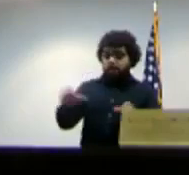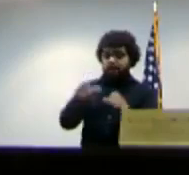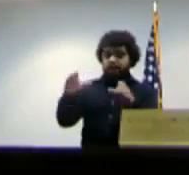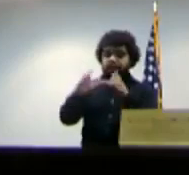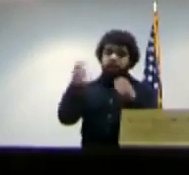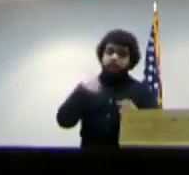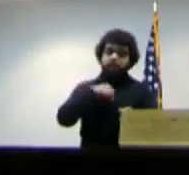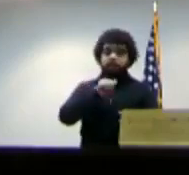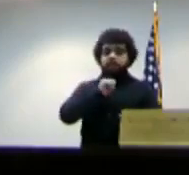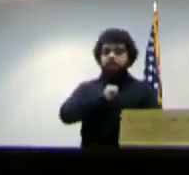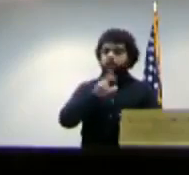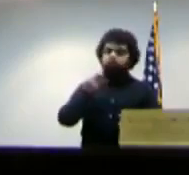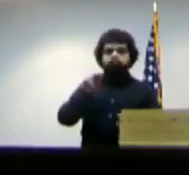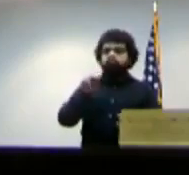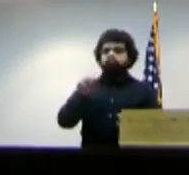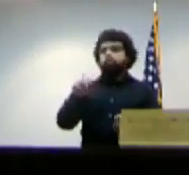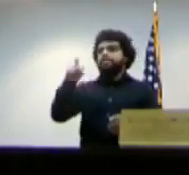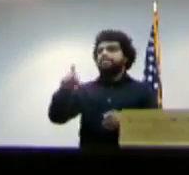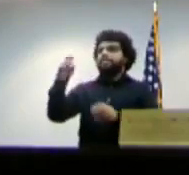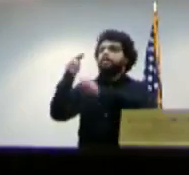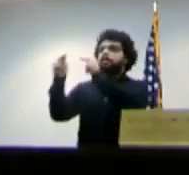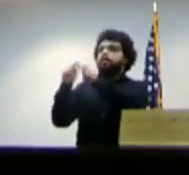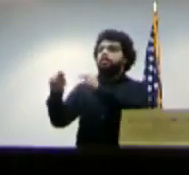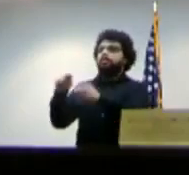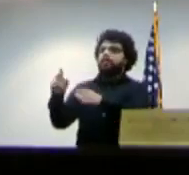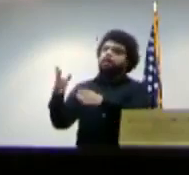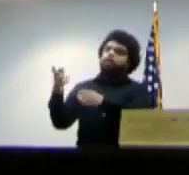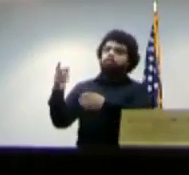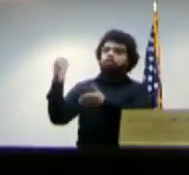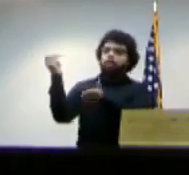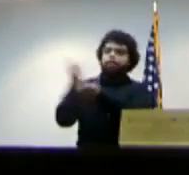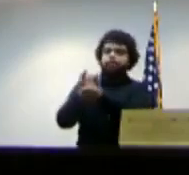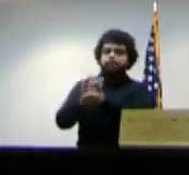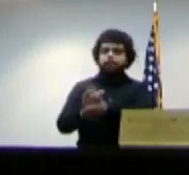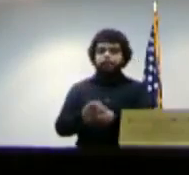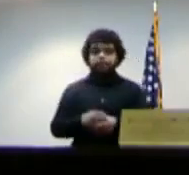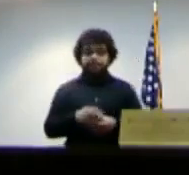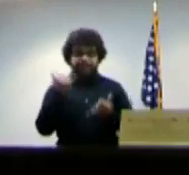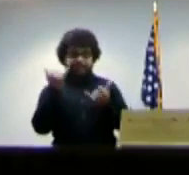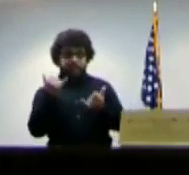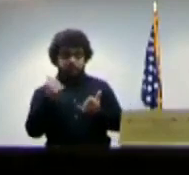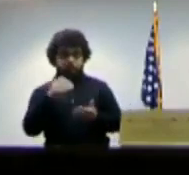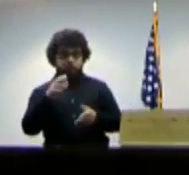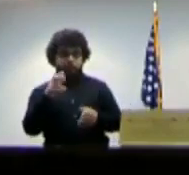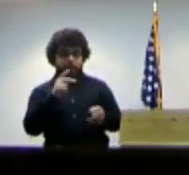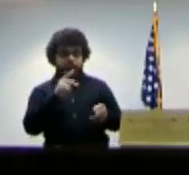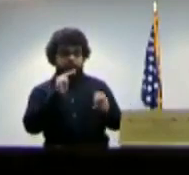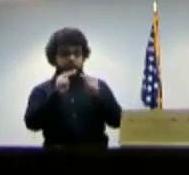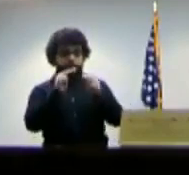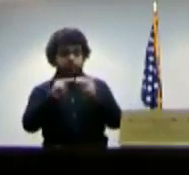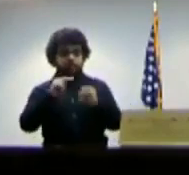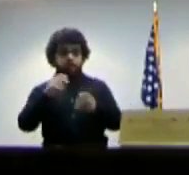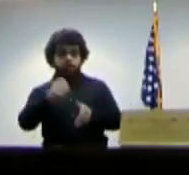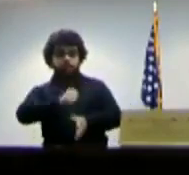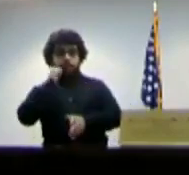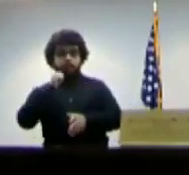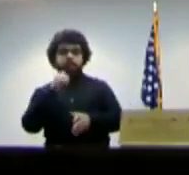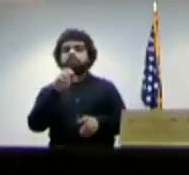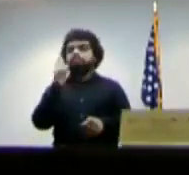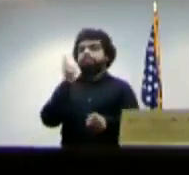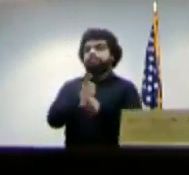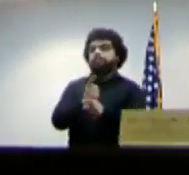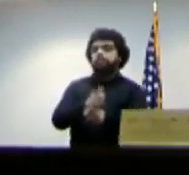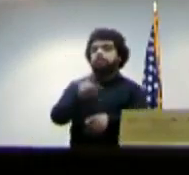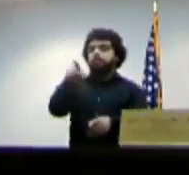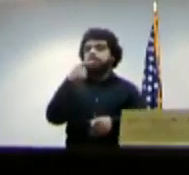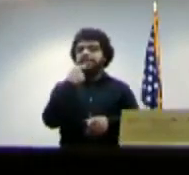del negociado. Y el negociado hoy, hasta ahora se ha opuesto, ¿correcto? Correcto. Déjame aclarar eso, sí. Sí, los